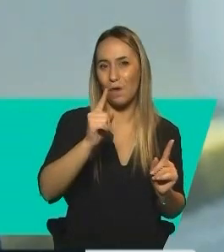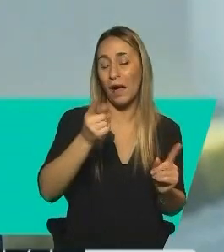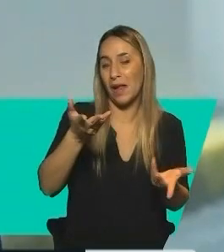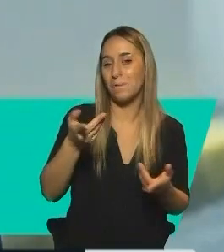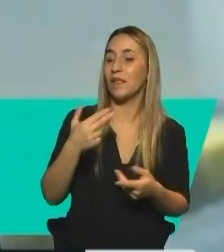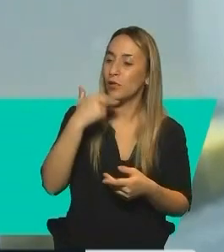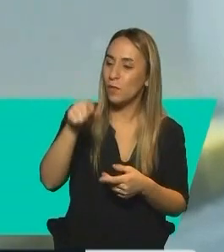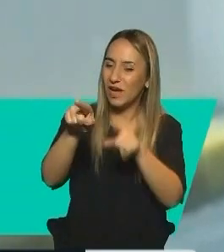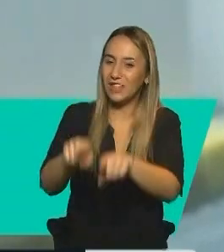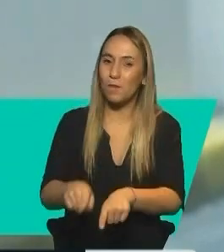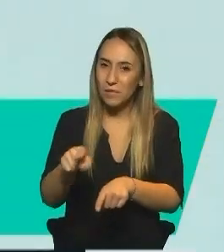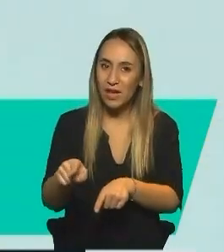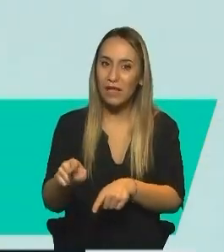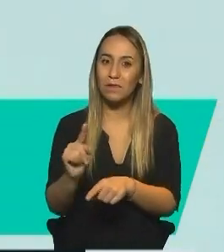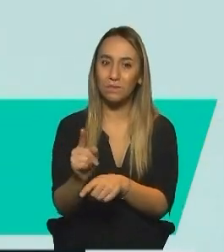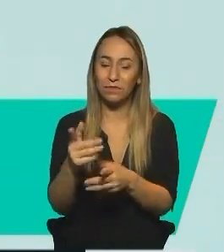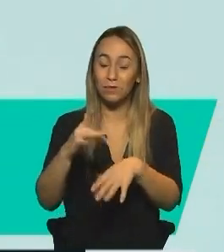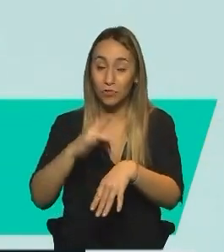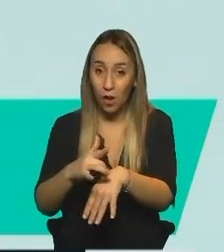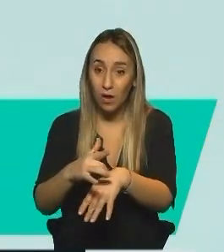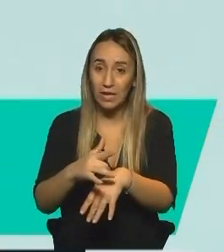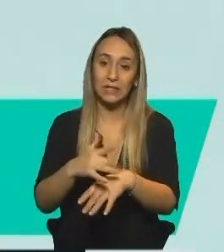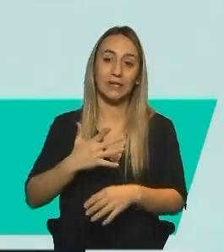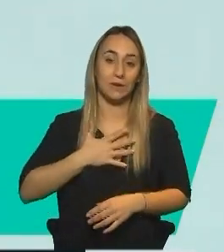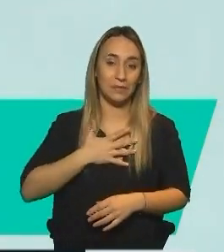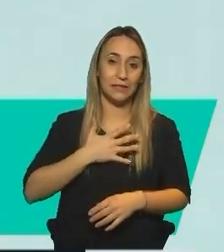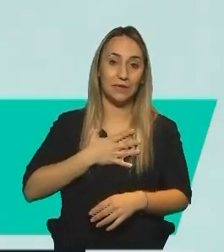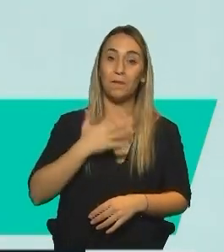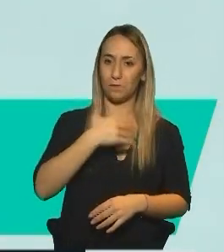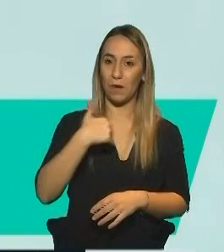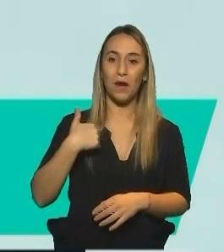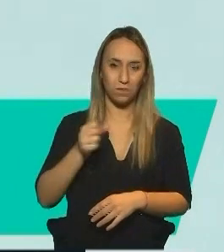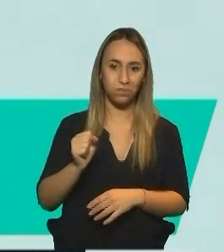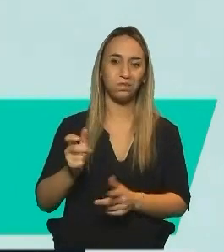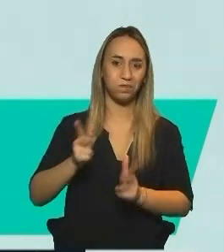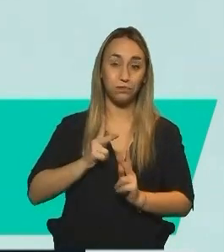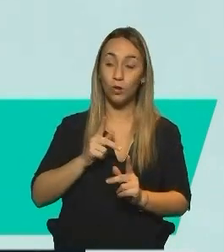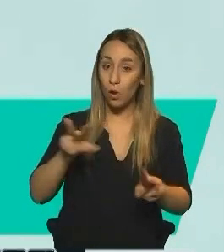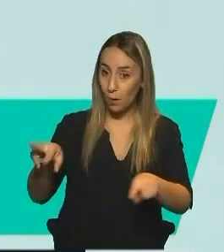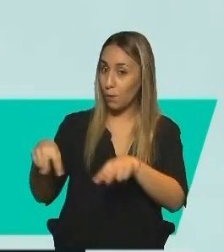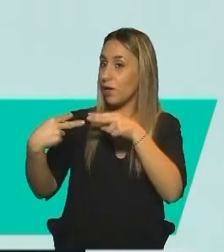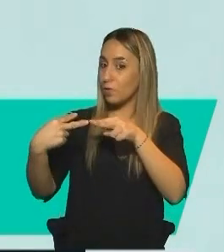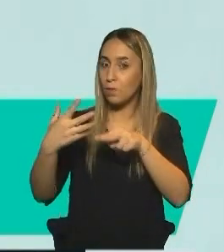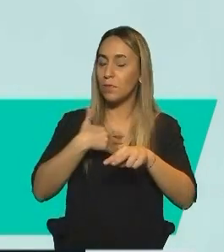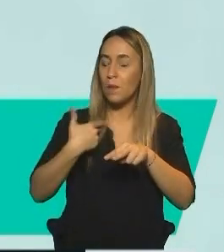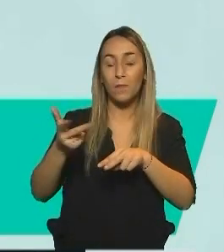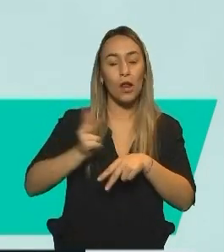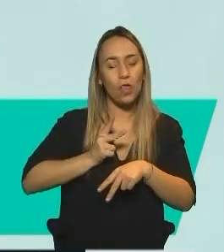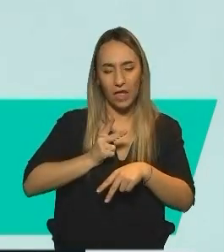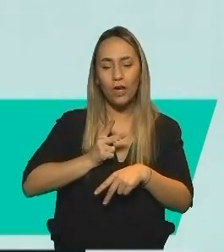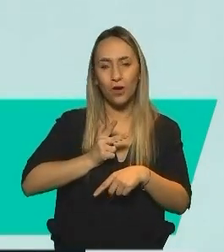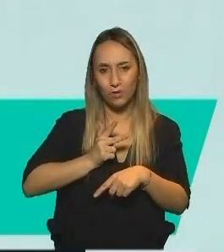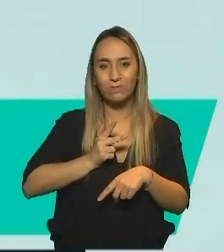esa palabra, ¿no? Lamentablemente sí, eso me lo dijo mi mamá apenas me vio y lo repito porque